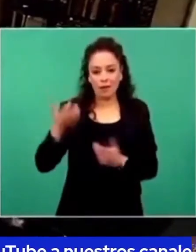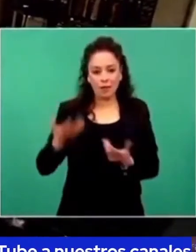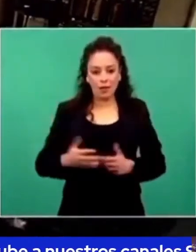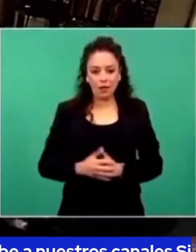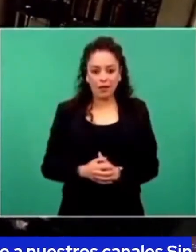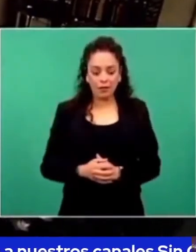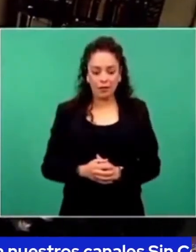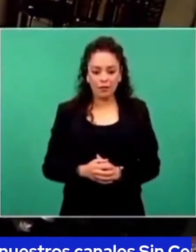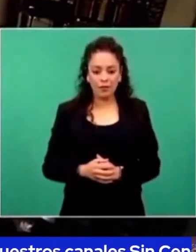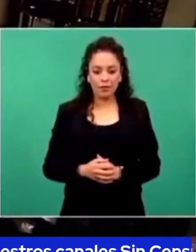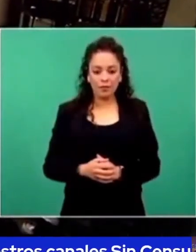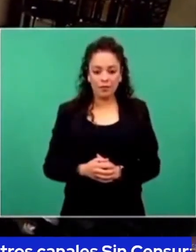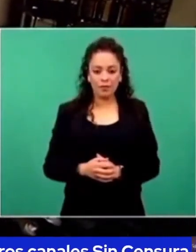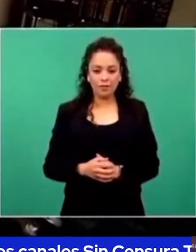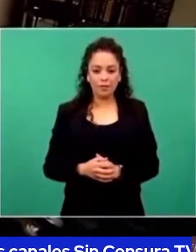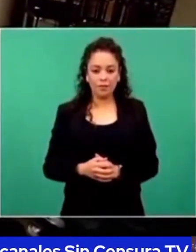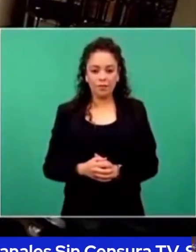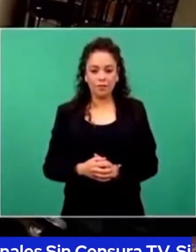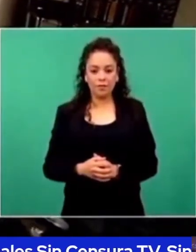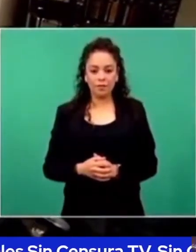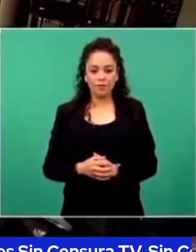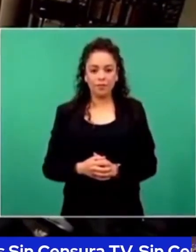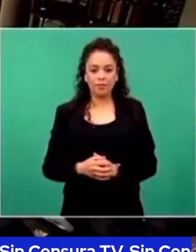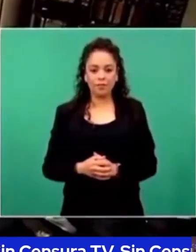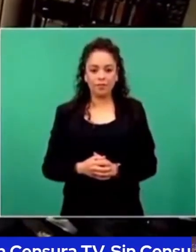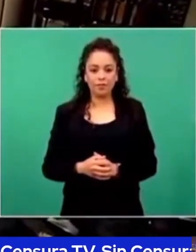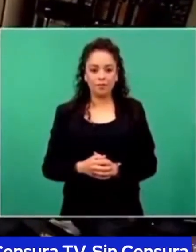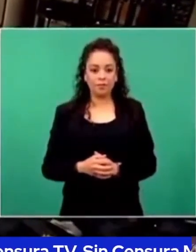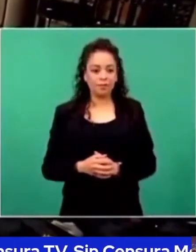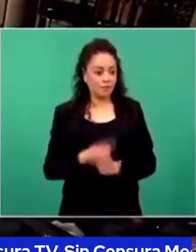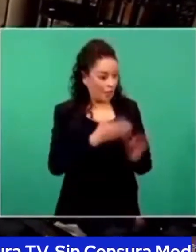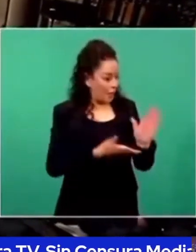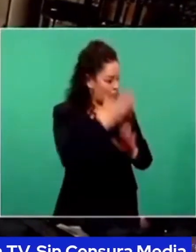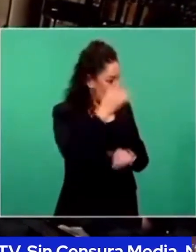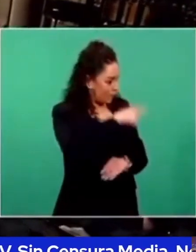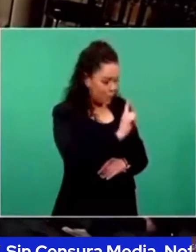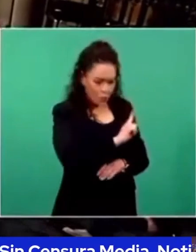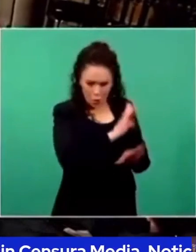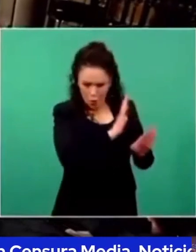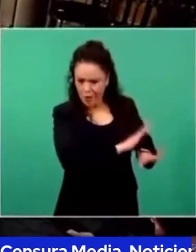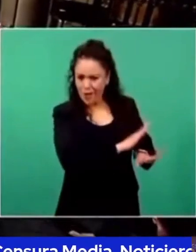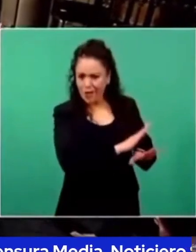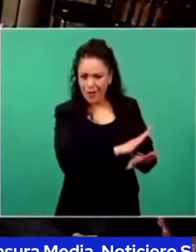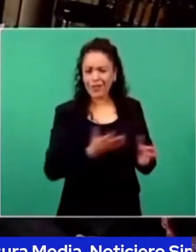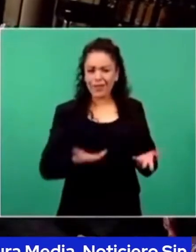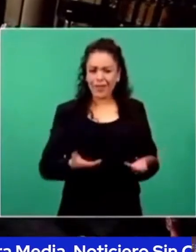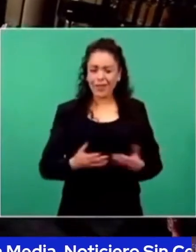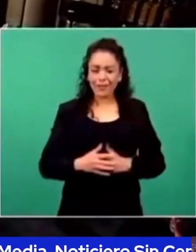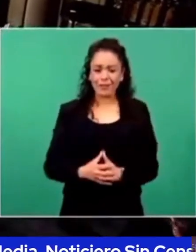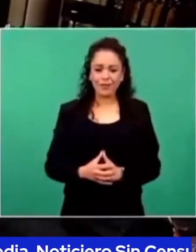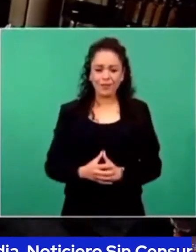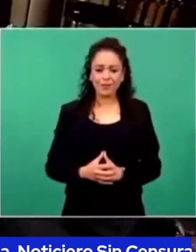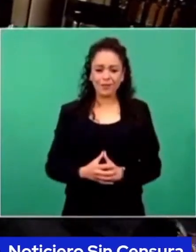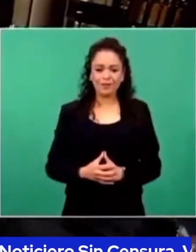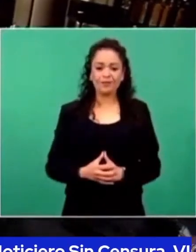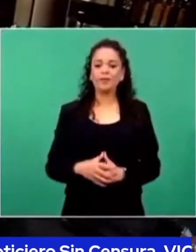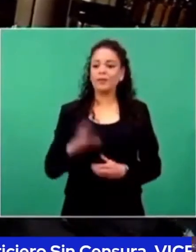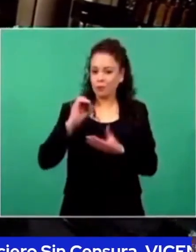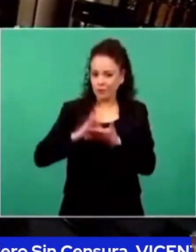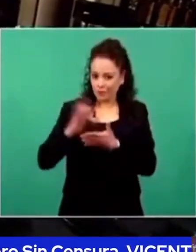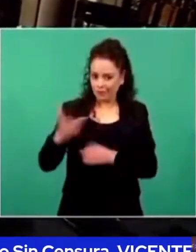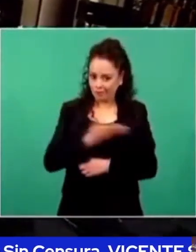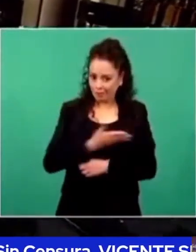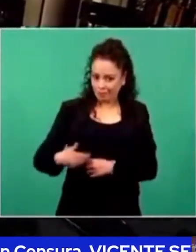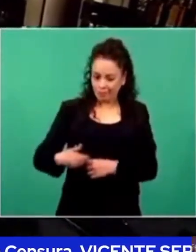a quedar, no se vayan. ¿Sí? ¿No? Muchas gracias.